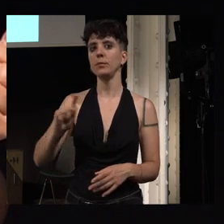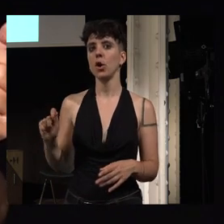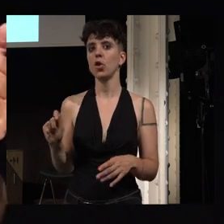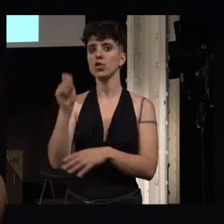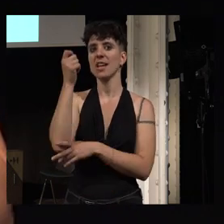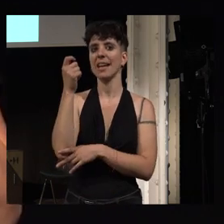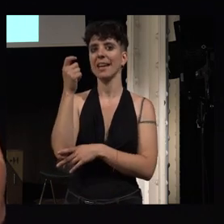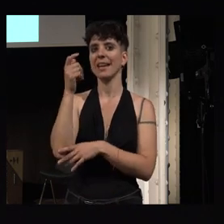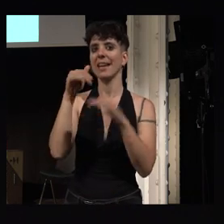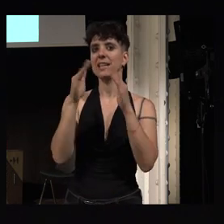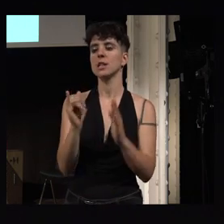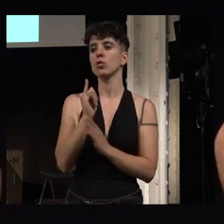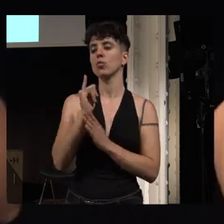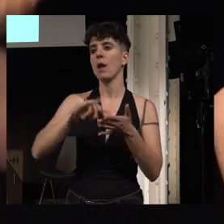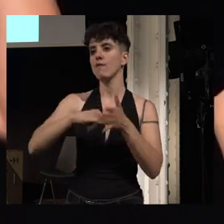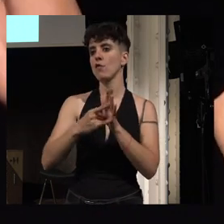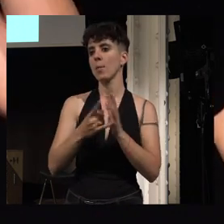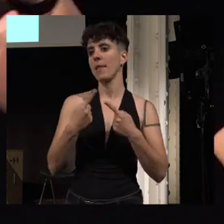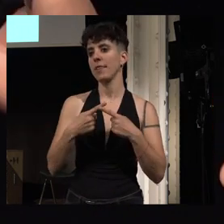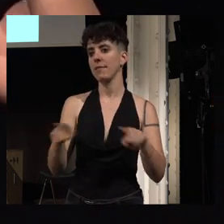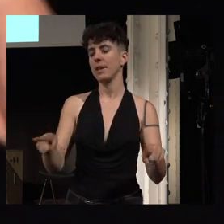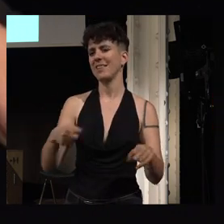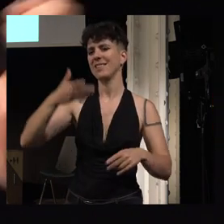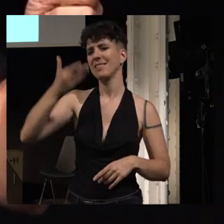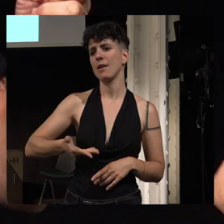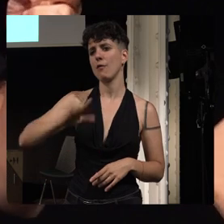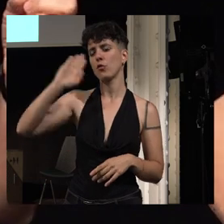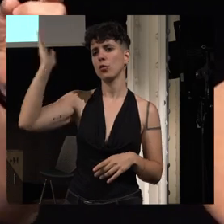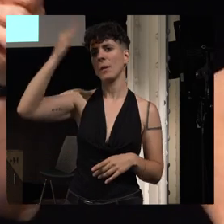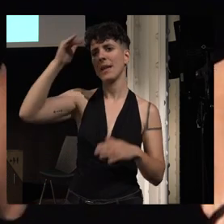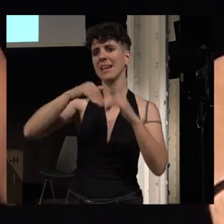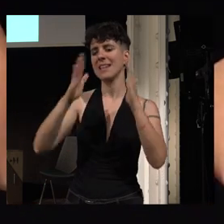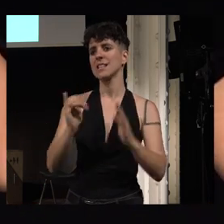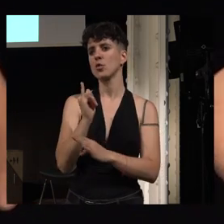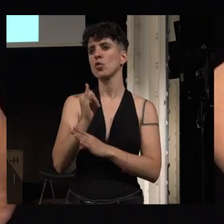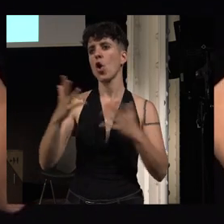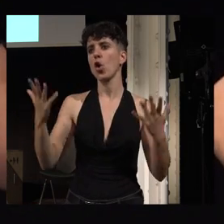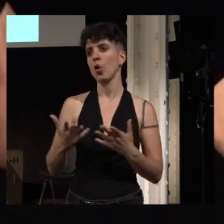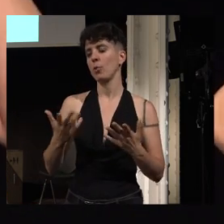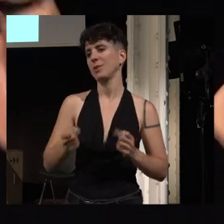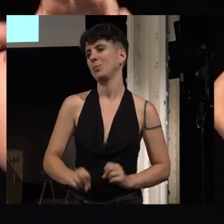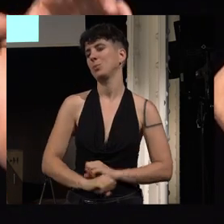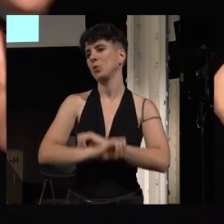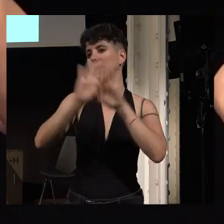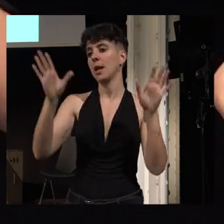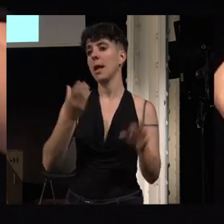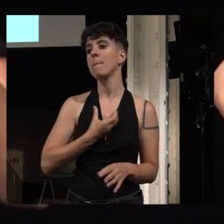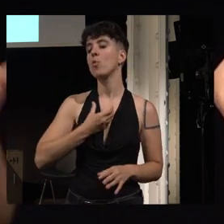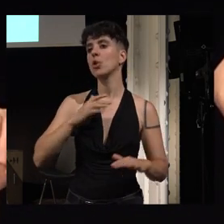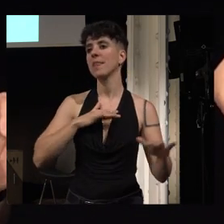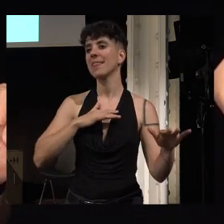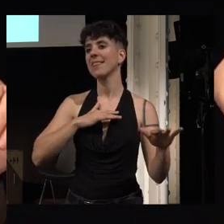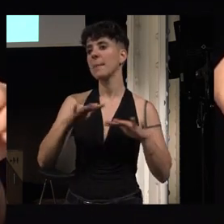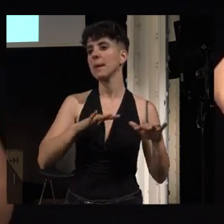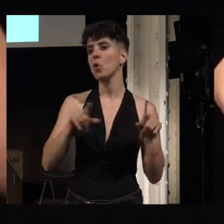ser de otra manera. Yo creo que es fundamental repensar cómo es esa institución. Y, por supuesto, que municipalismo no es